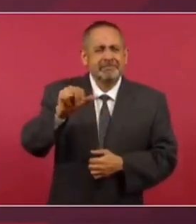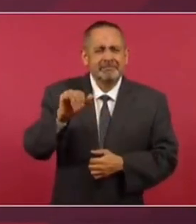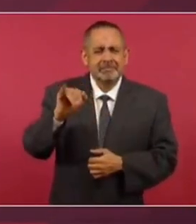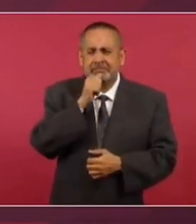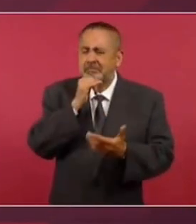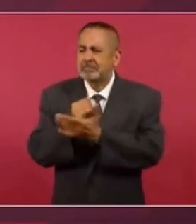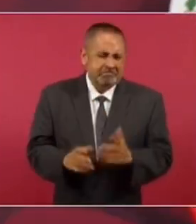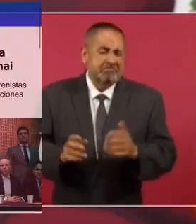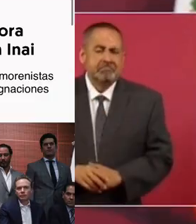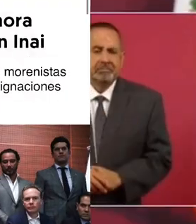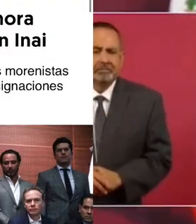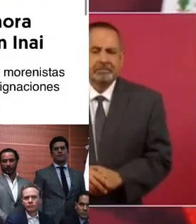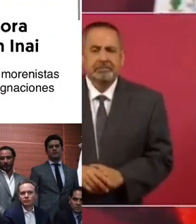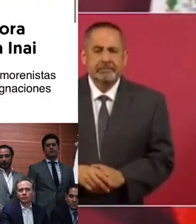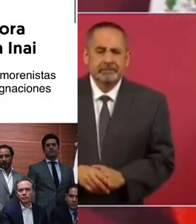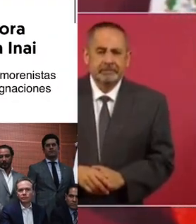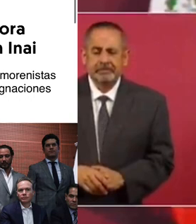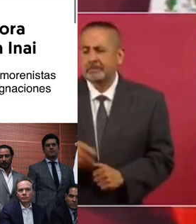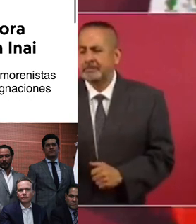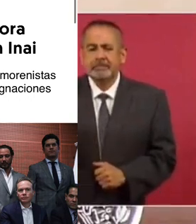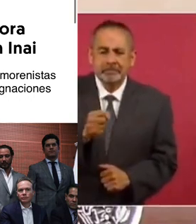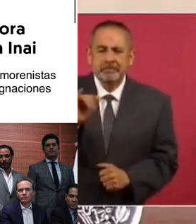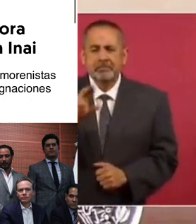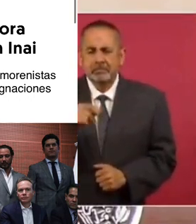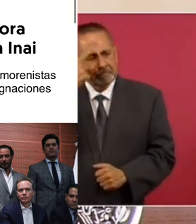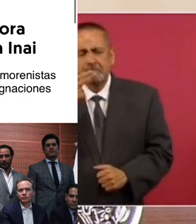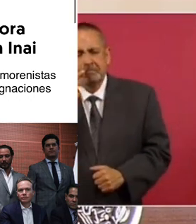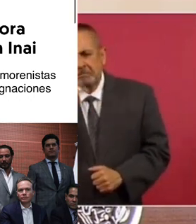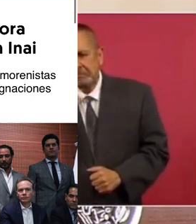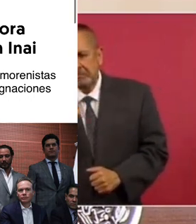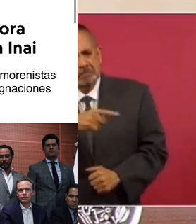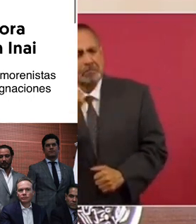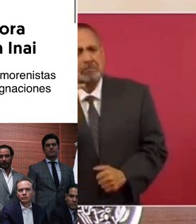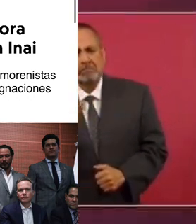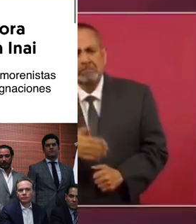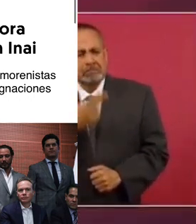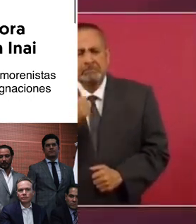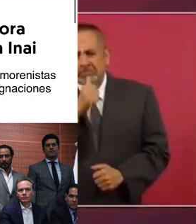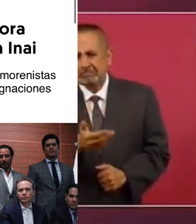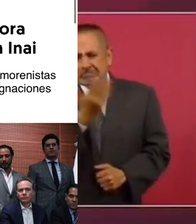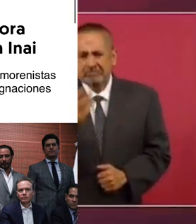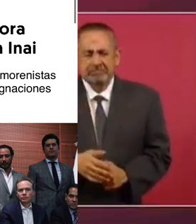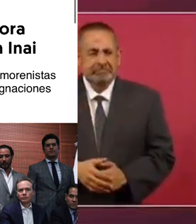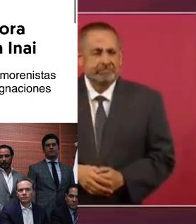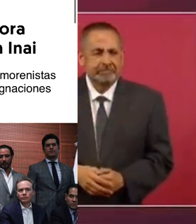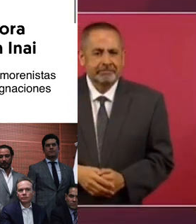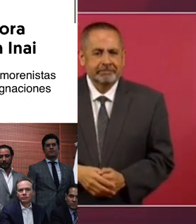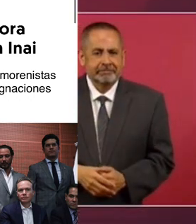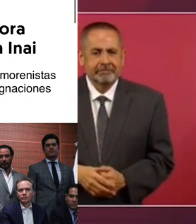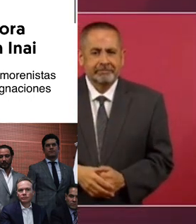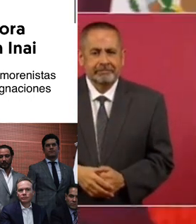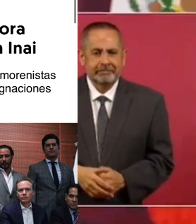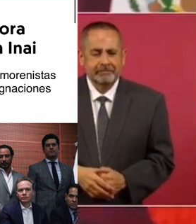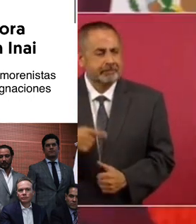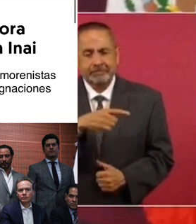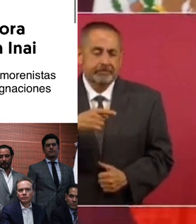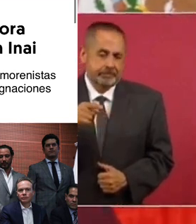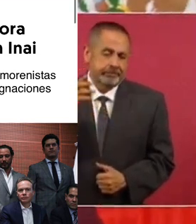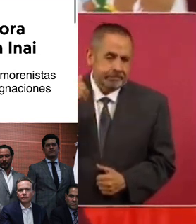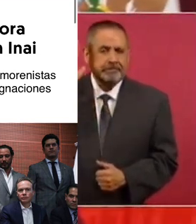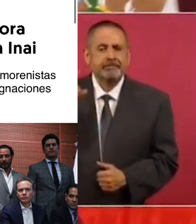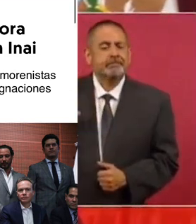sí. ¿Lo nombren o no lo nombren, para qué sirven? No sirven para nada. O sea, era un